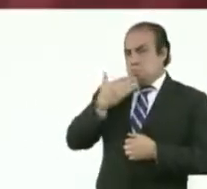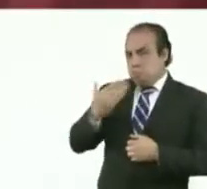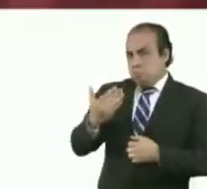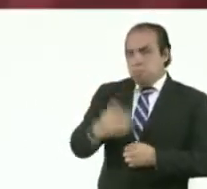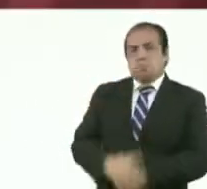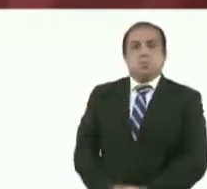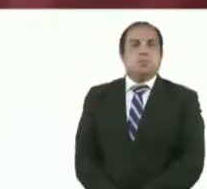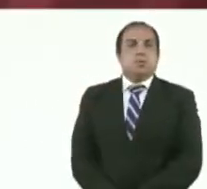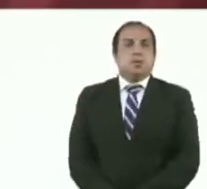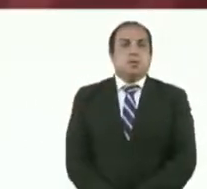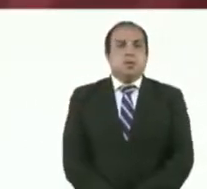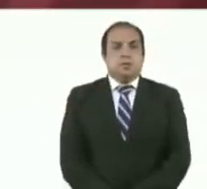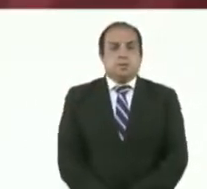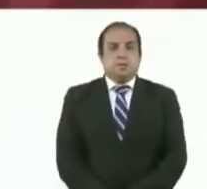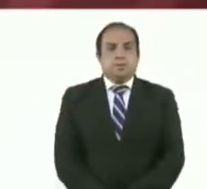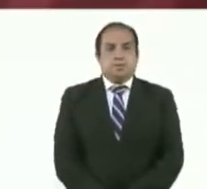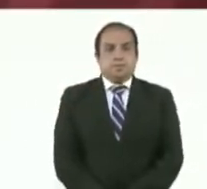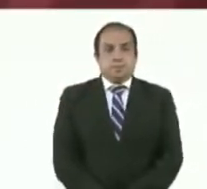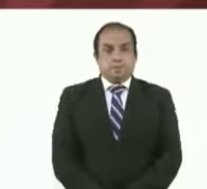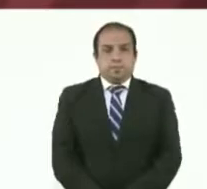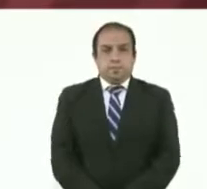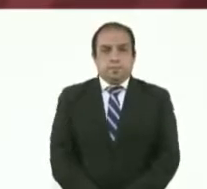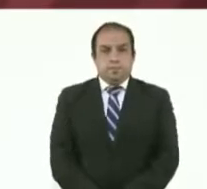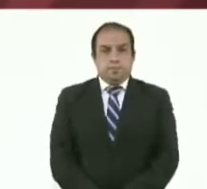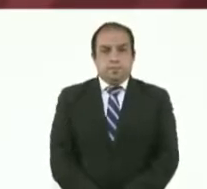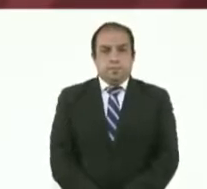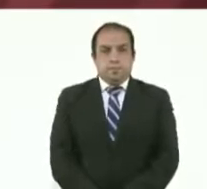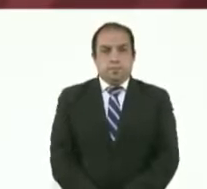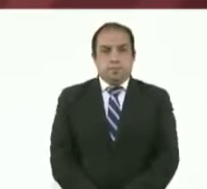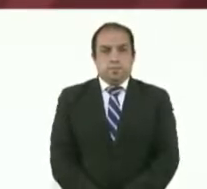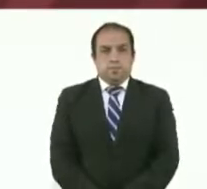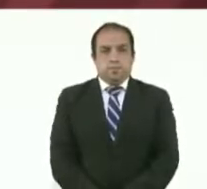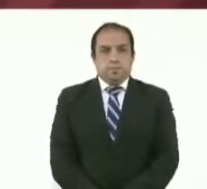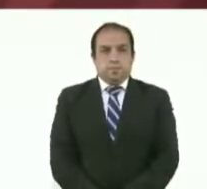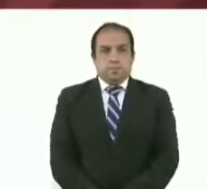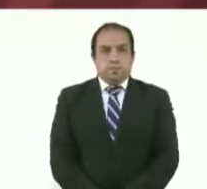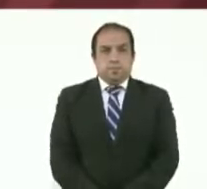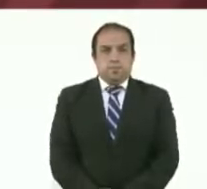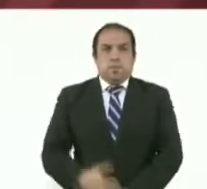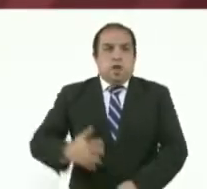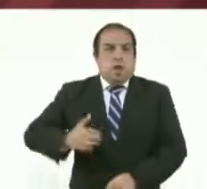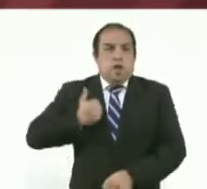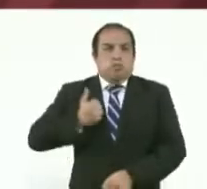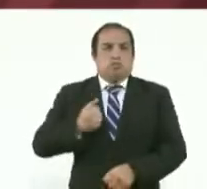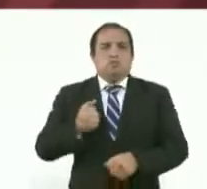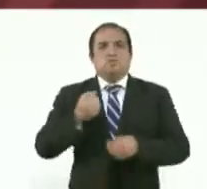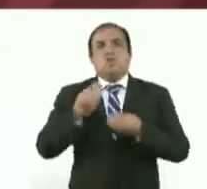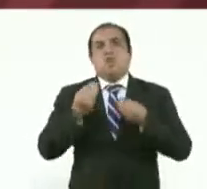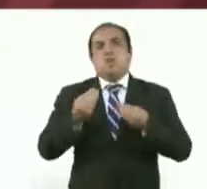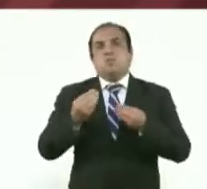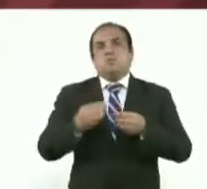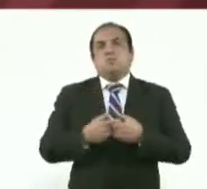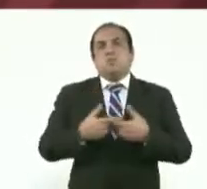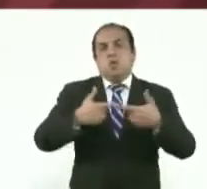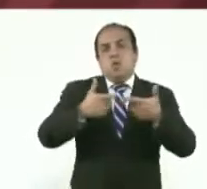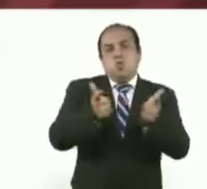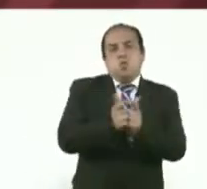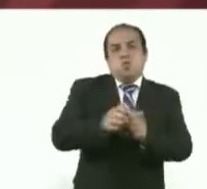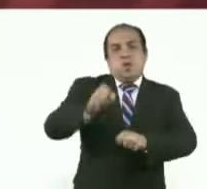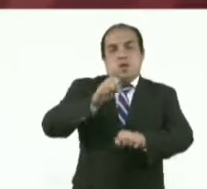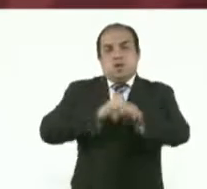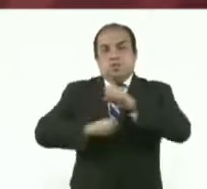preguntas. Es un abuso de muchas marcas y muchas gasolineras